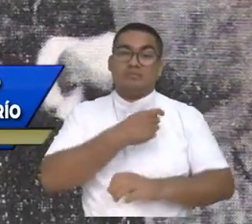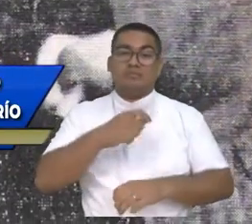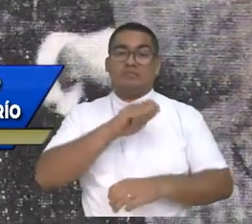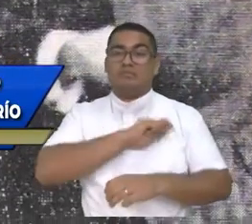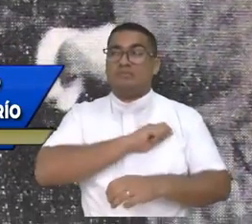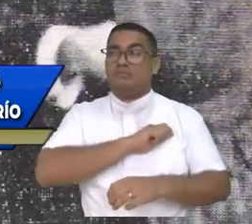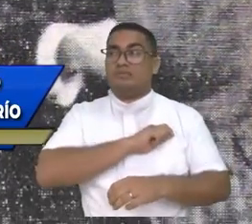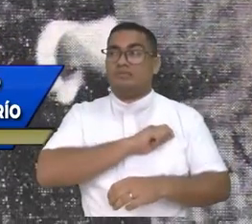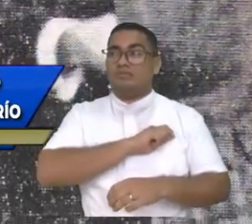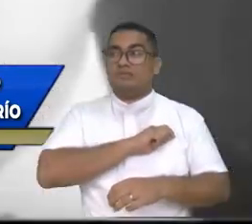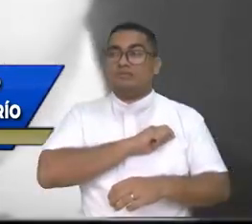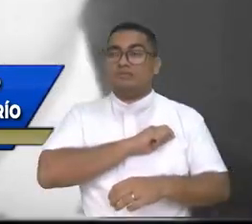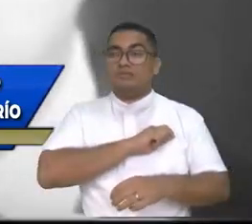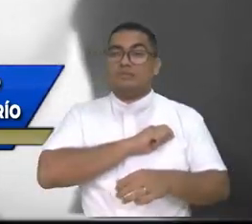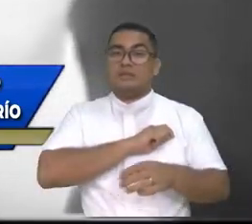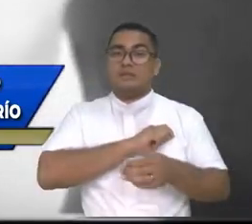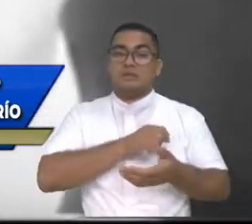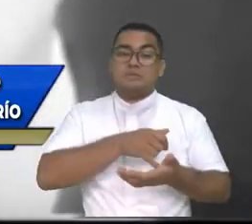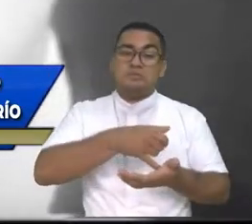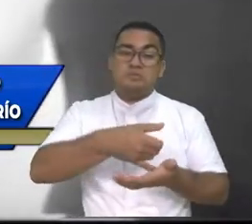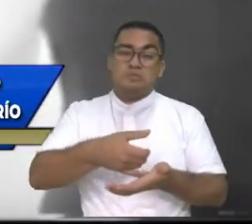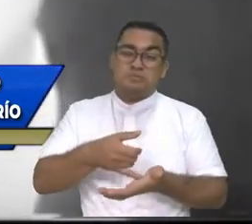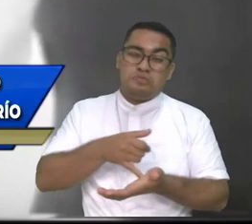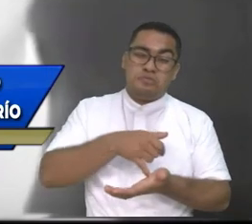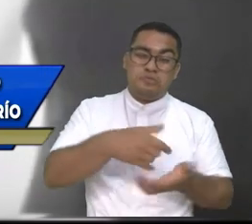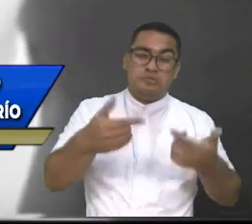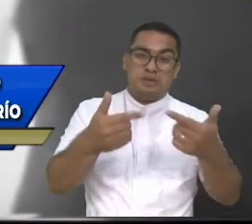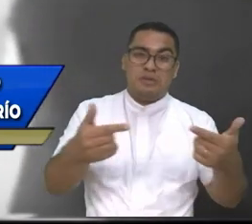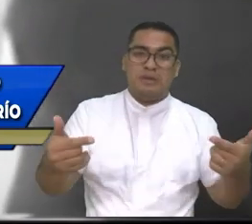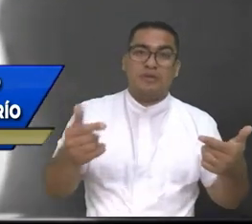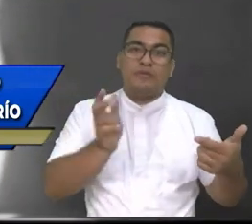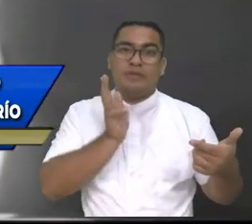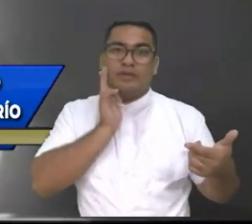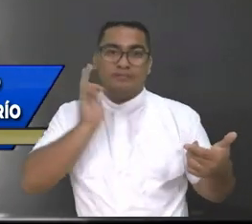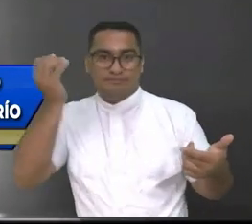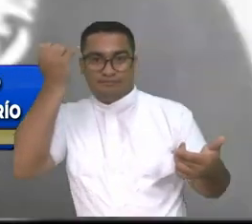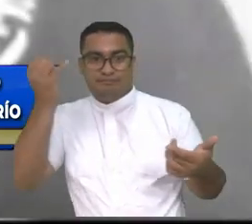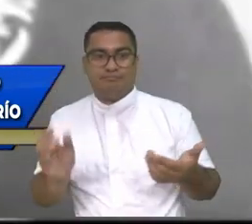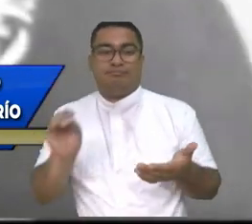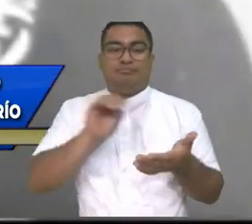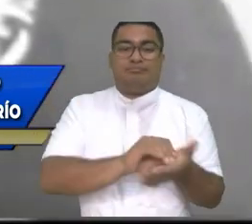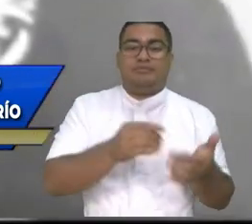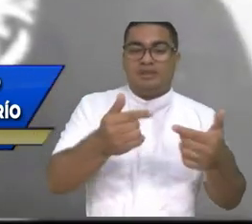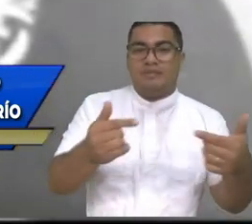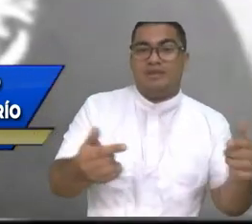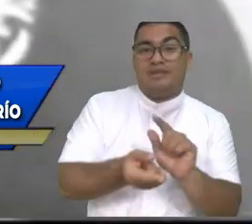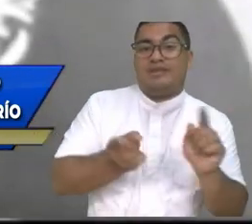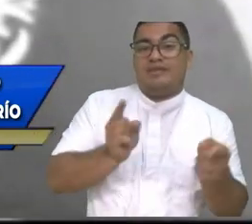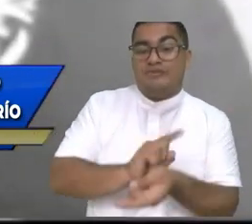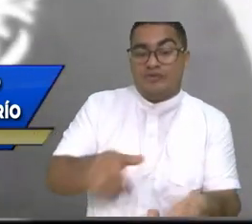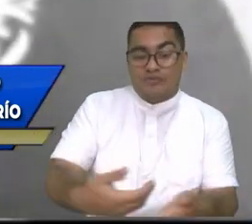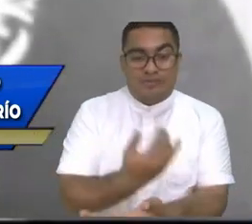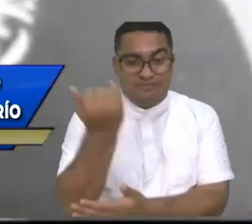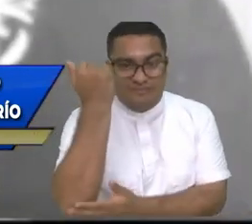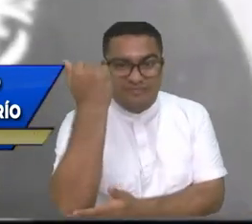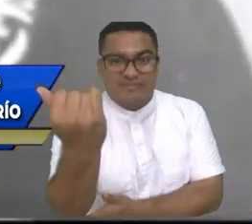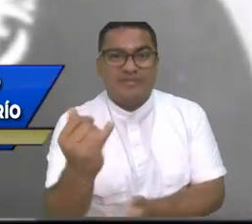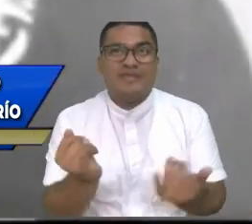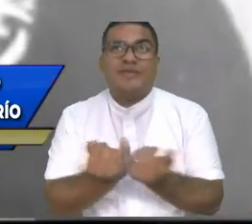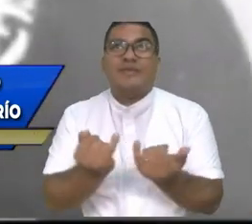estaba muriendo, estaba agonizando, y él lo renovó. Esto le dio una oportunidad